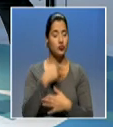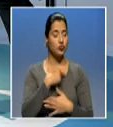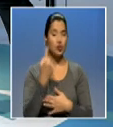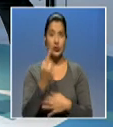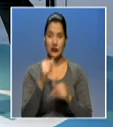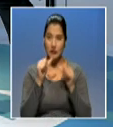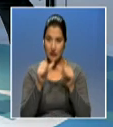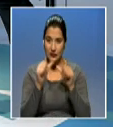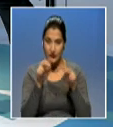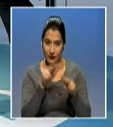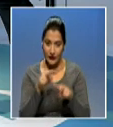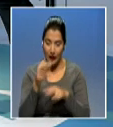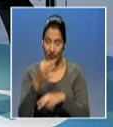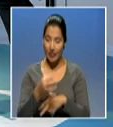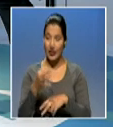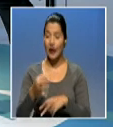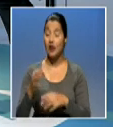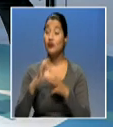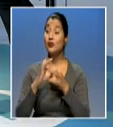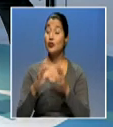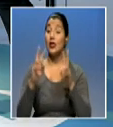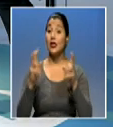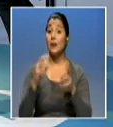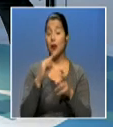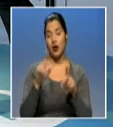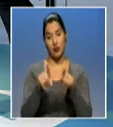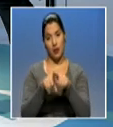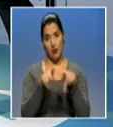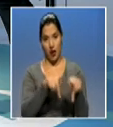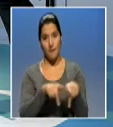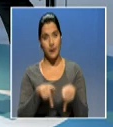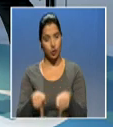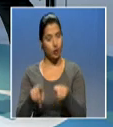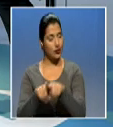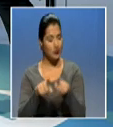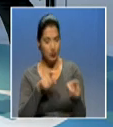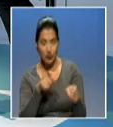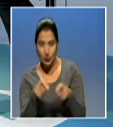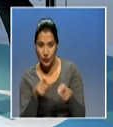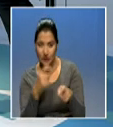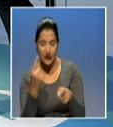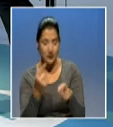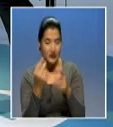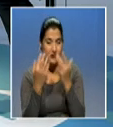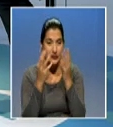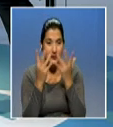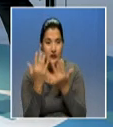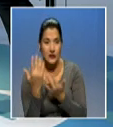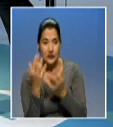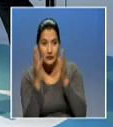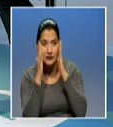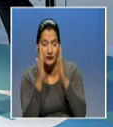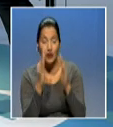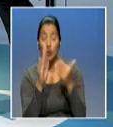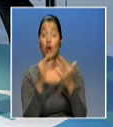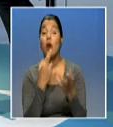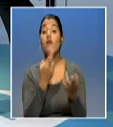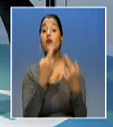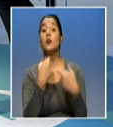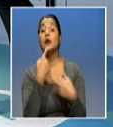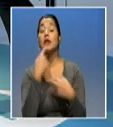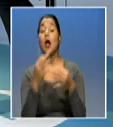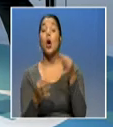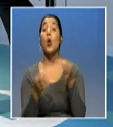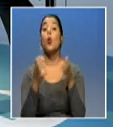seguimiento diario del caso y la ciudadanía también lo está siguiendo y está a la expectativa de la resolución del juzgado respecto